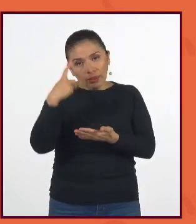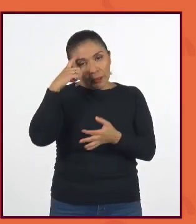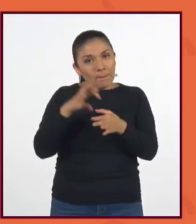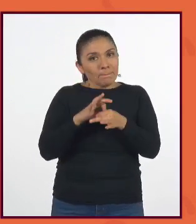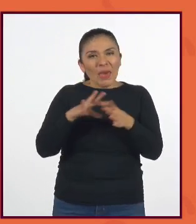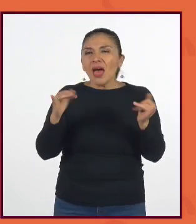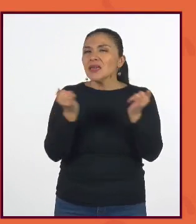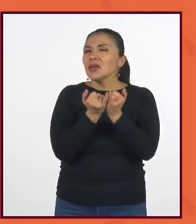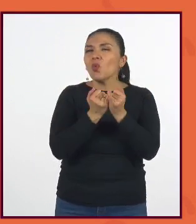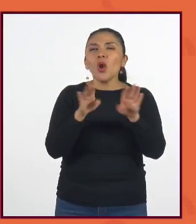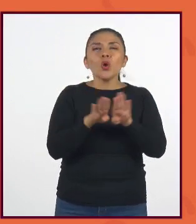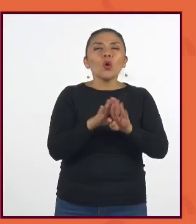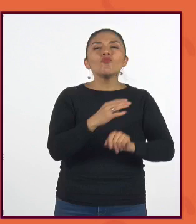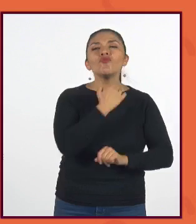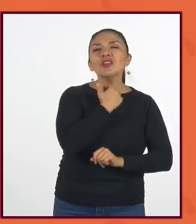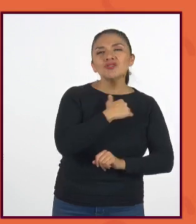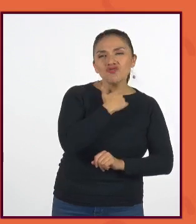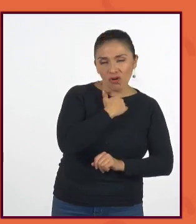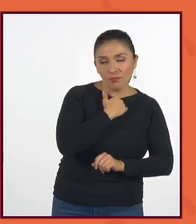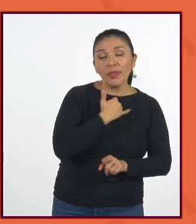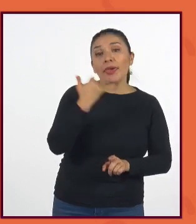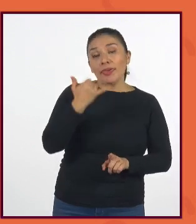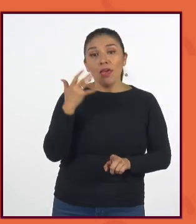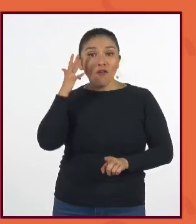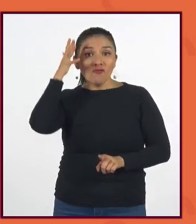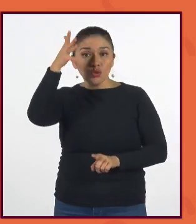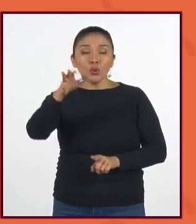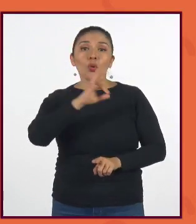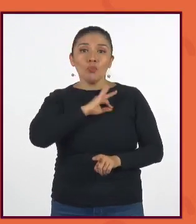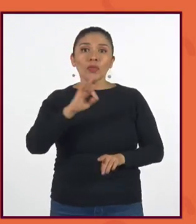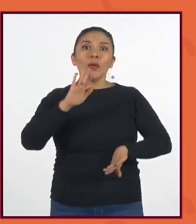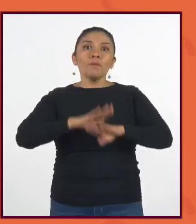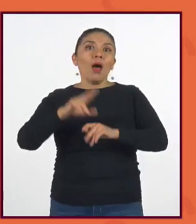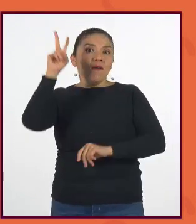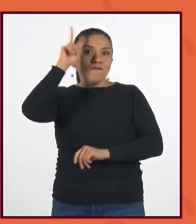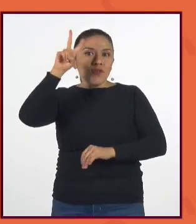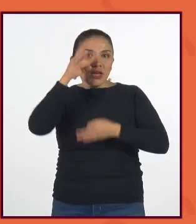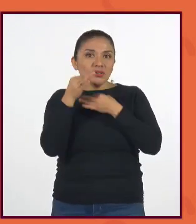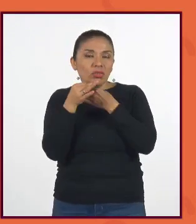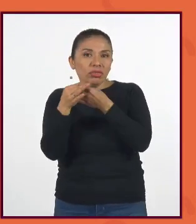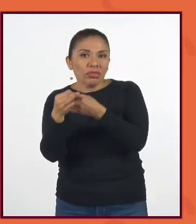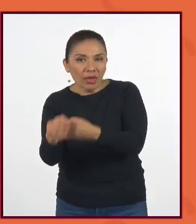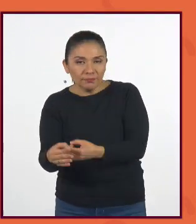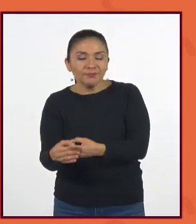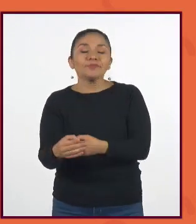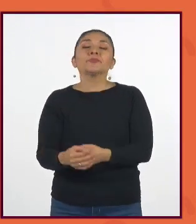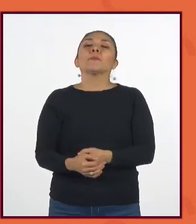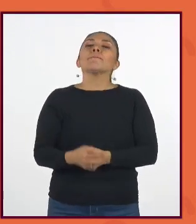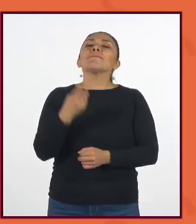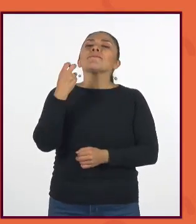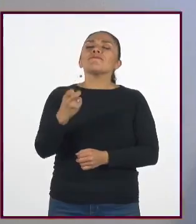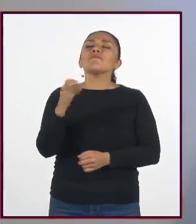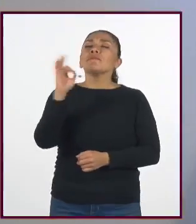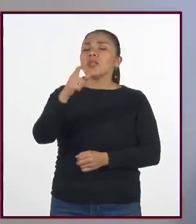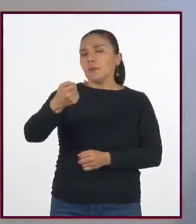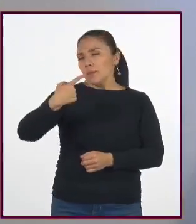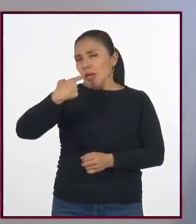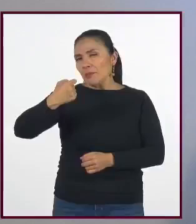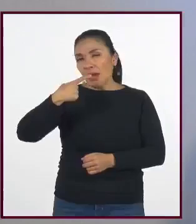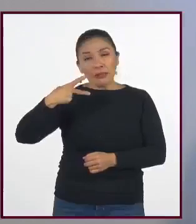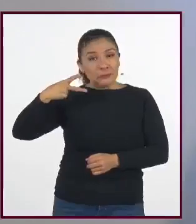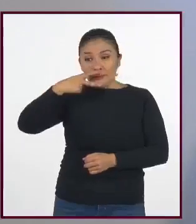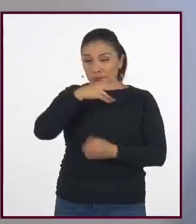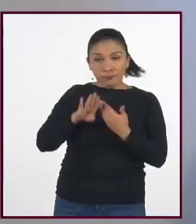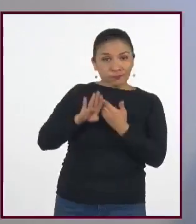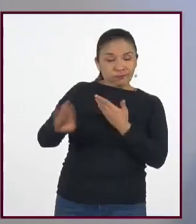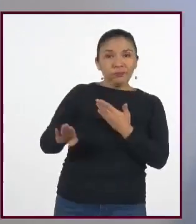alcohol, y a largo plazo va a generar esta dependencia. Los síntomas de abstinencia de una benzodiazepina son intensos,